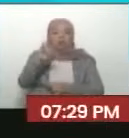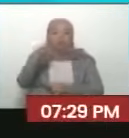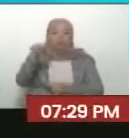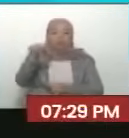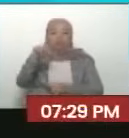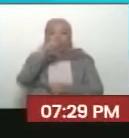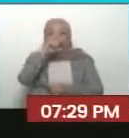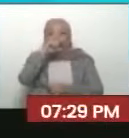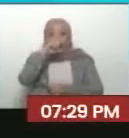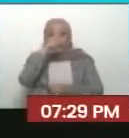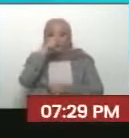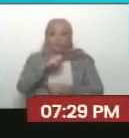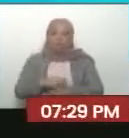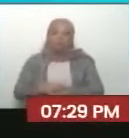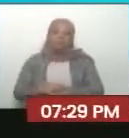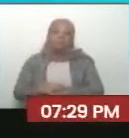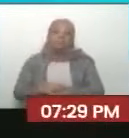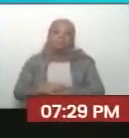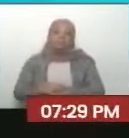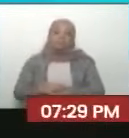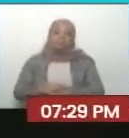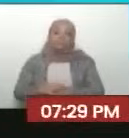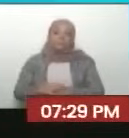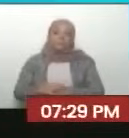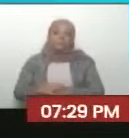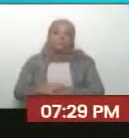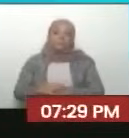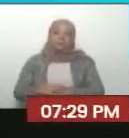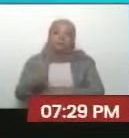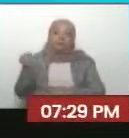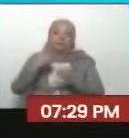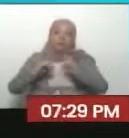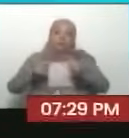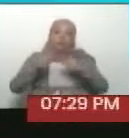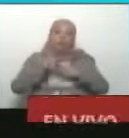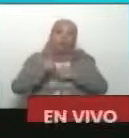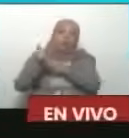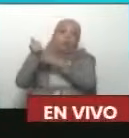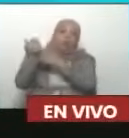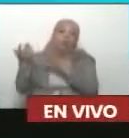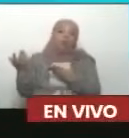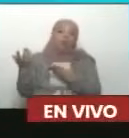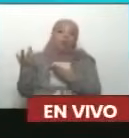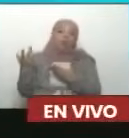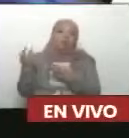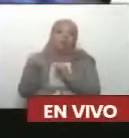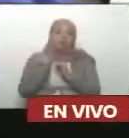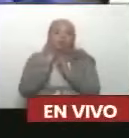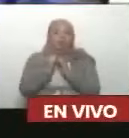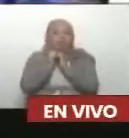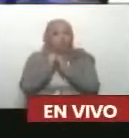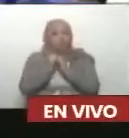Ella viene de las iglesias evangélicas. Ella surgió con un liderazgo. ¿Tú eres pastora?